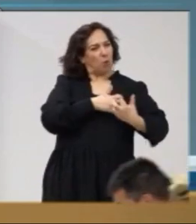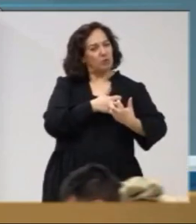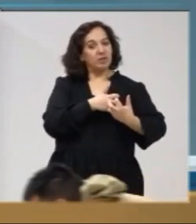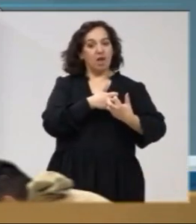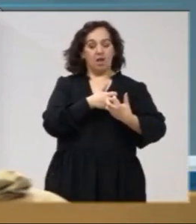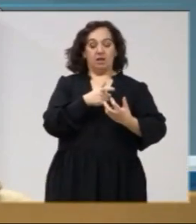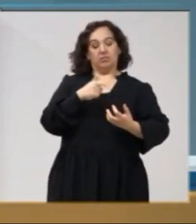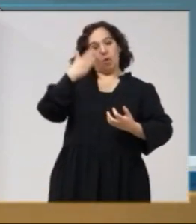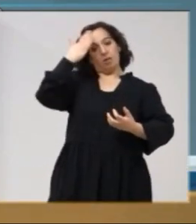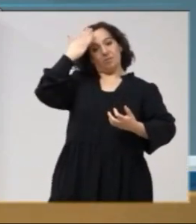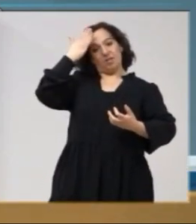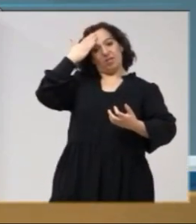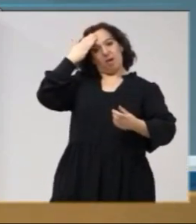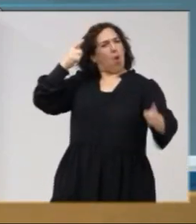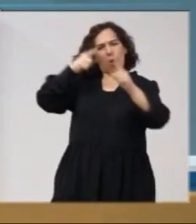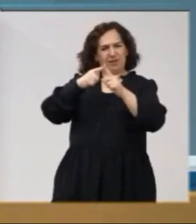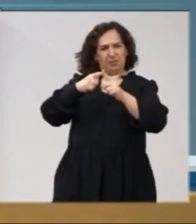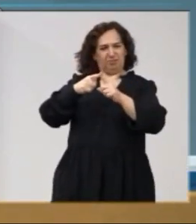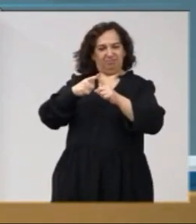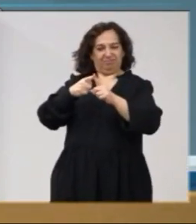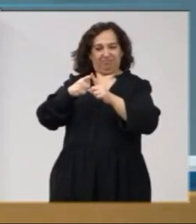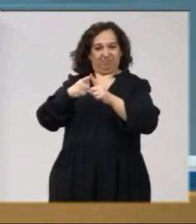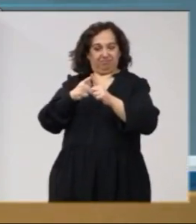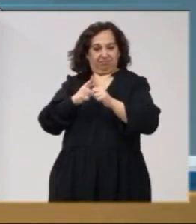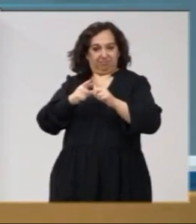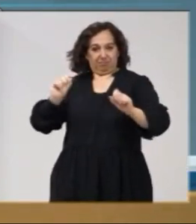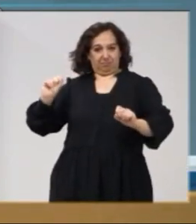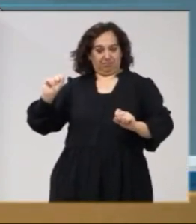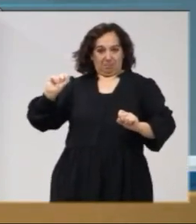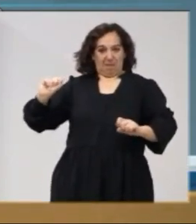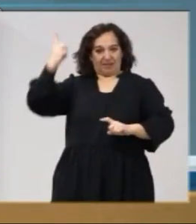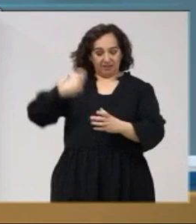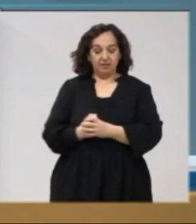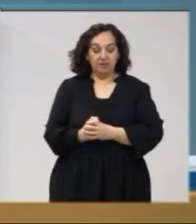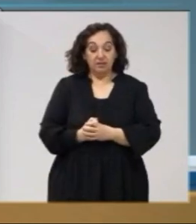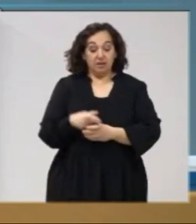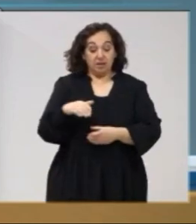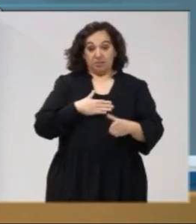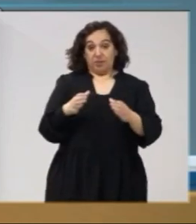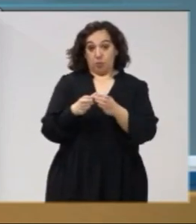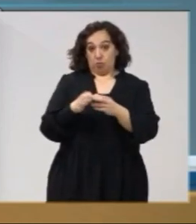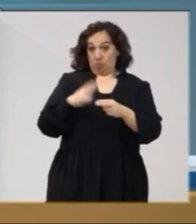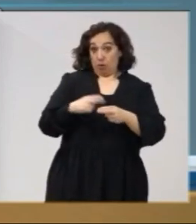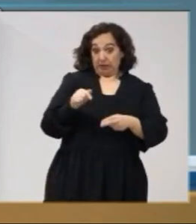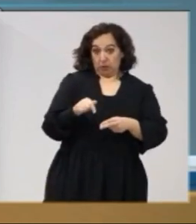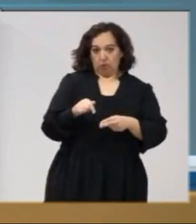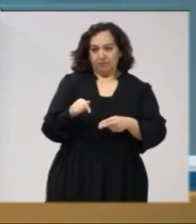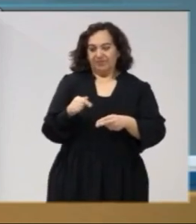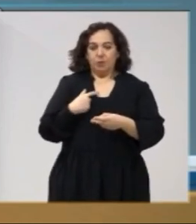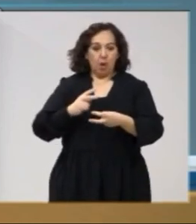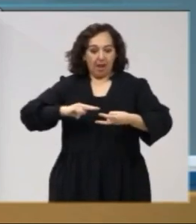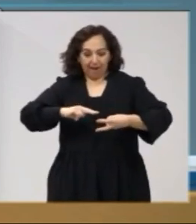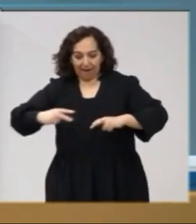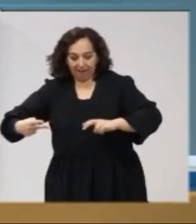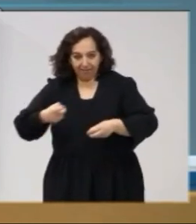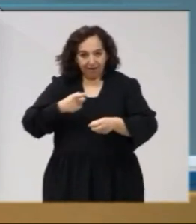motivo fundamental de su existencia. Es un partido que tiene en sus genes